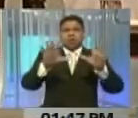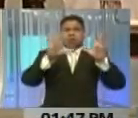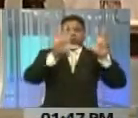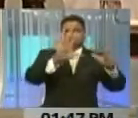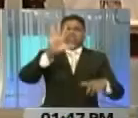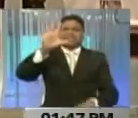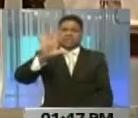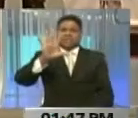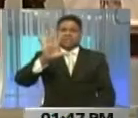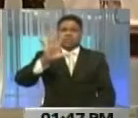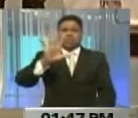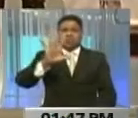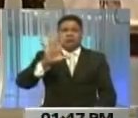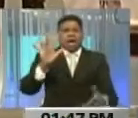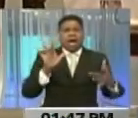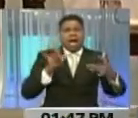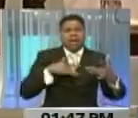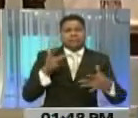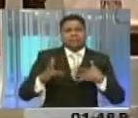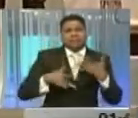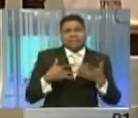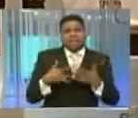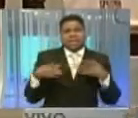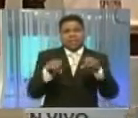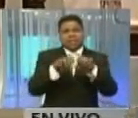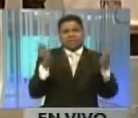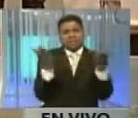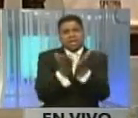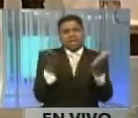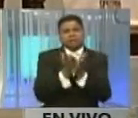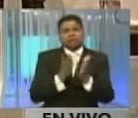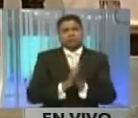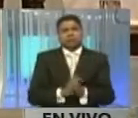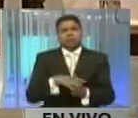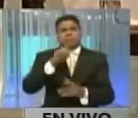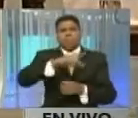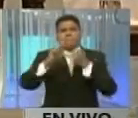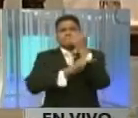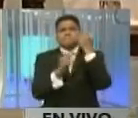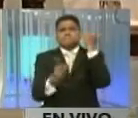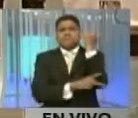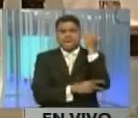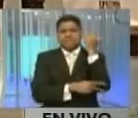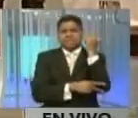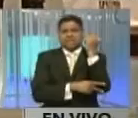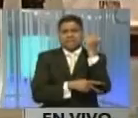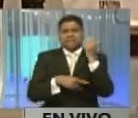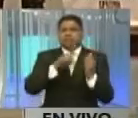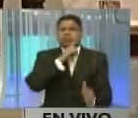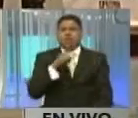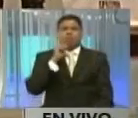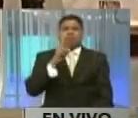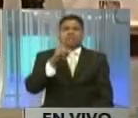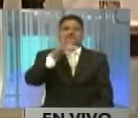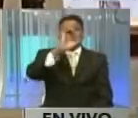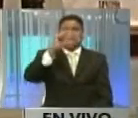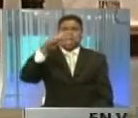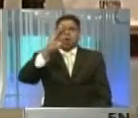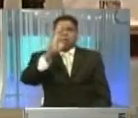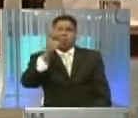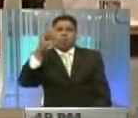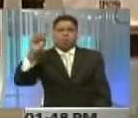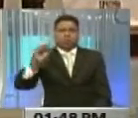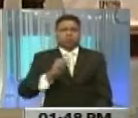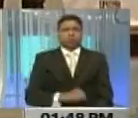actividades académicas, vamos a repetir el eje infantil en el Parque Los Caobos, 120